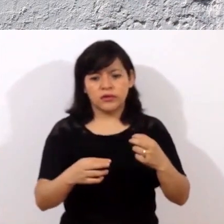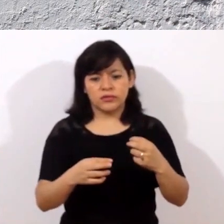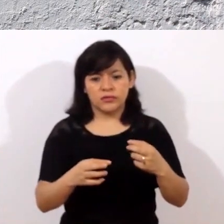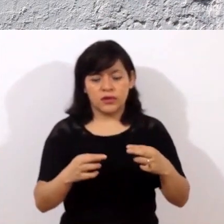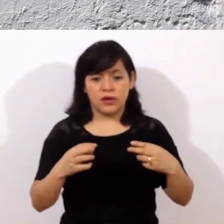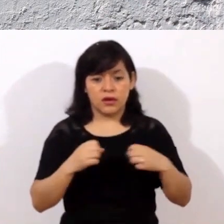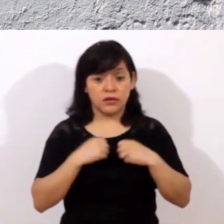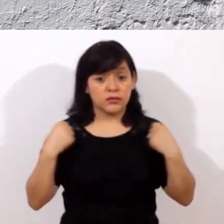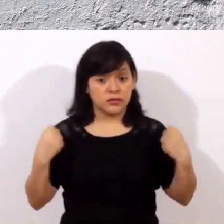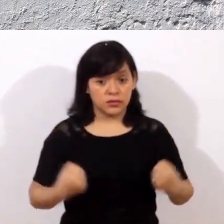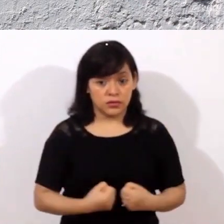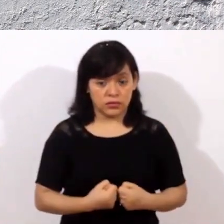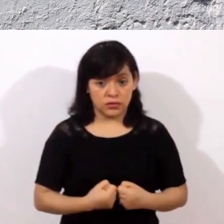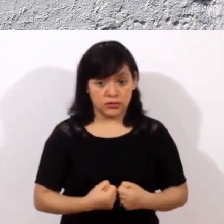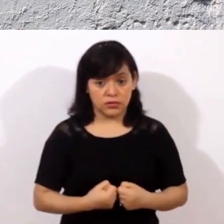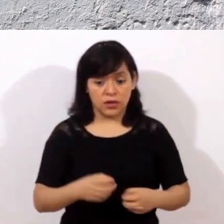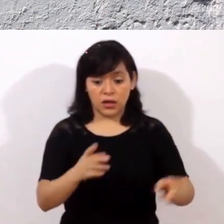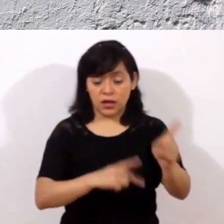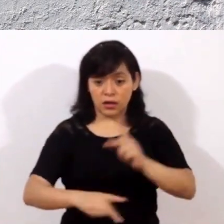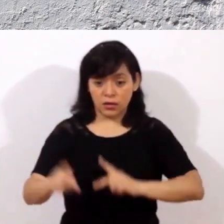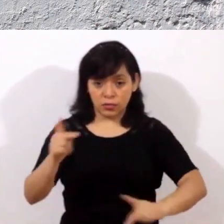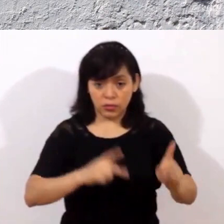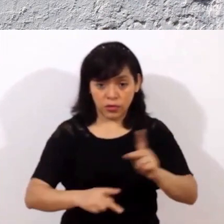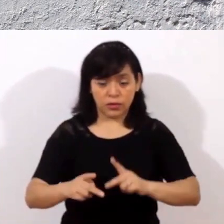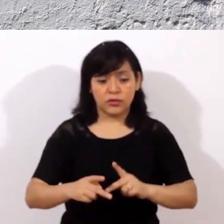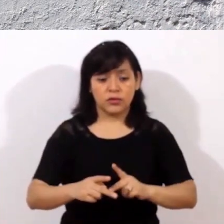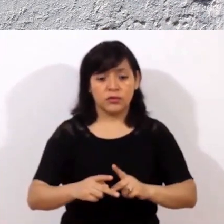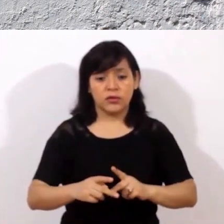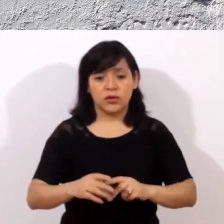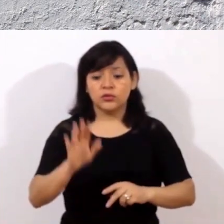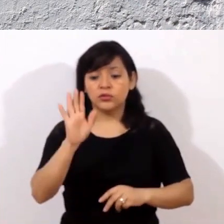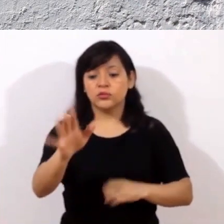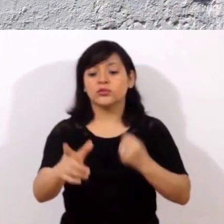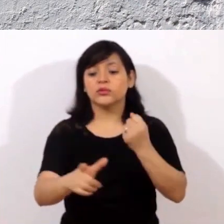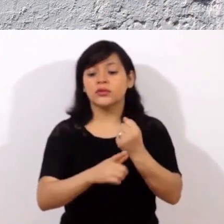religiosos. El pueblo es lo que son en realidad sus